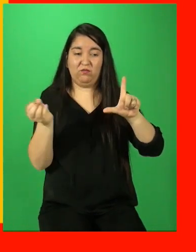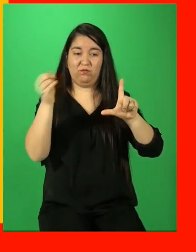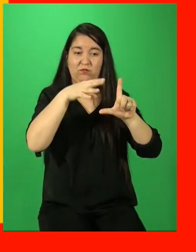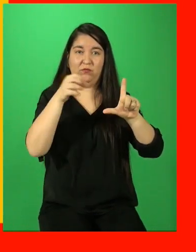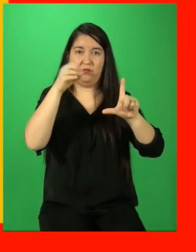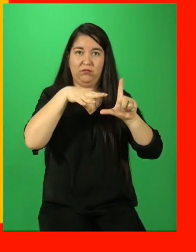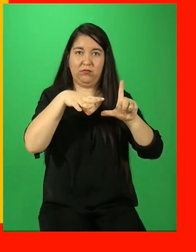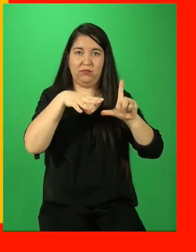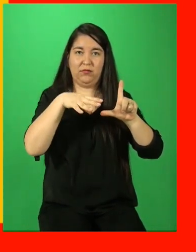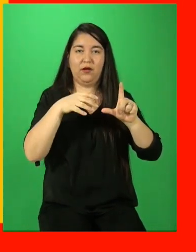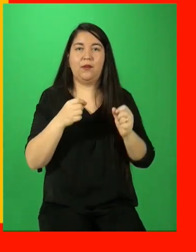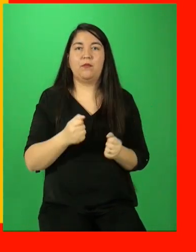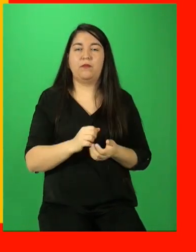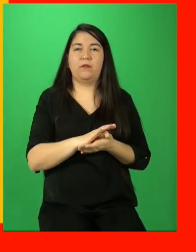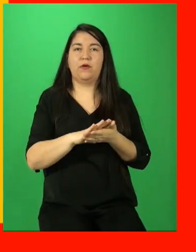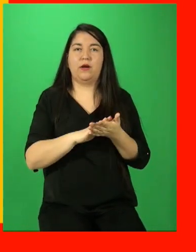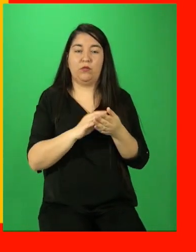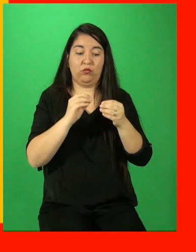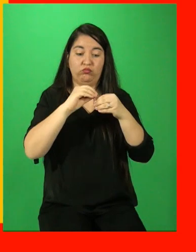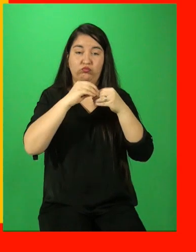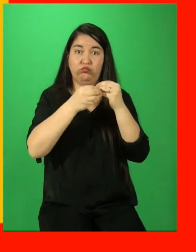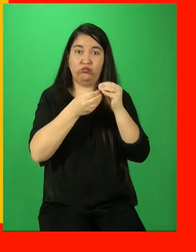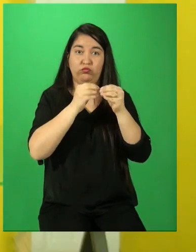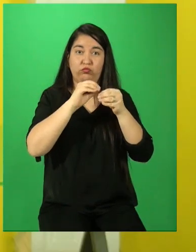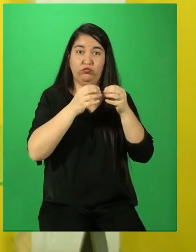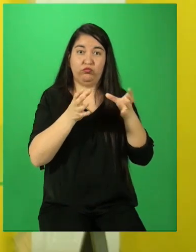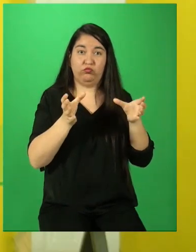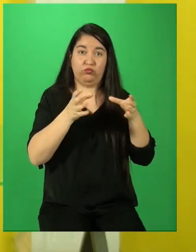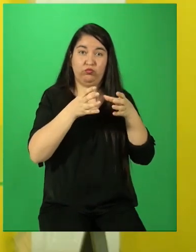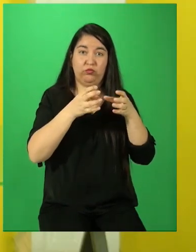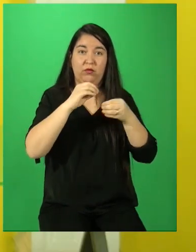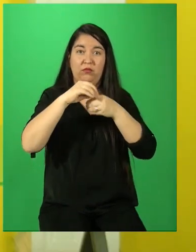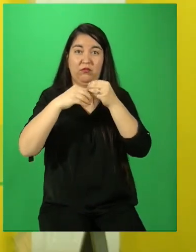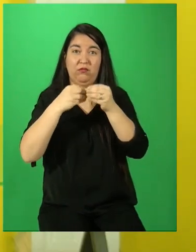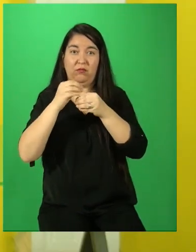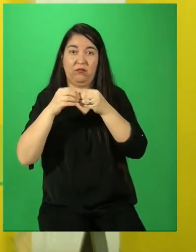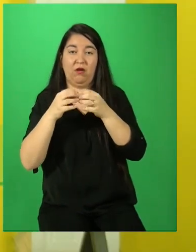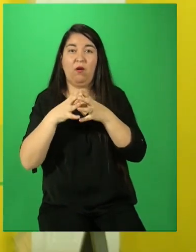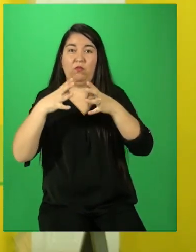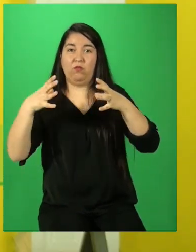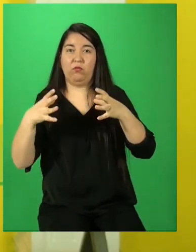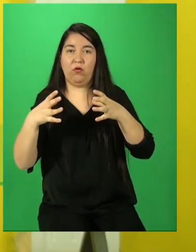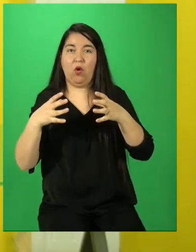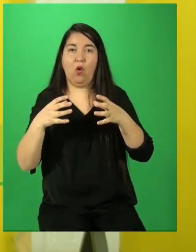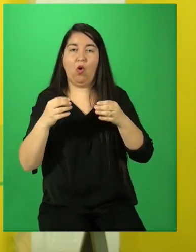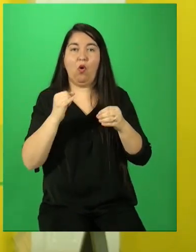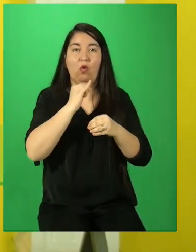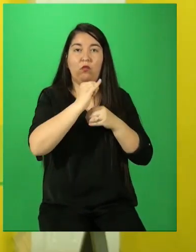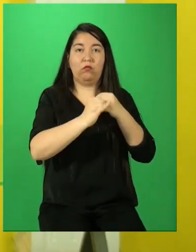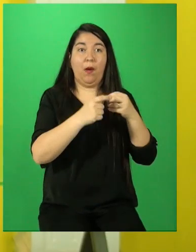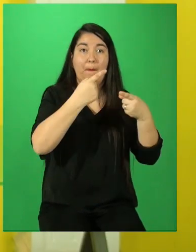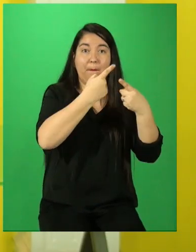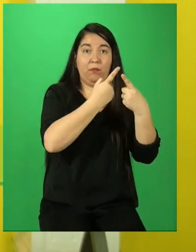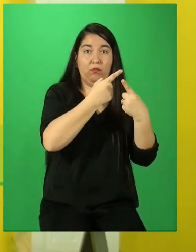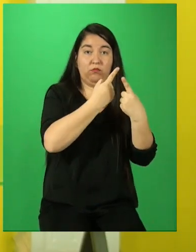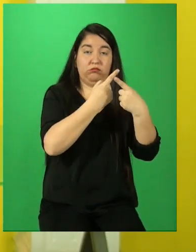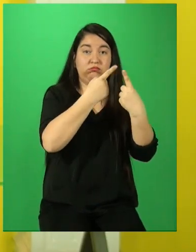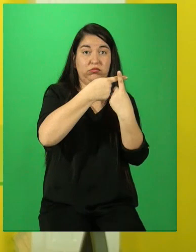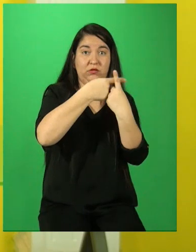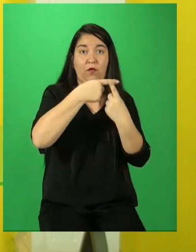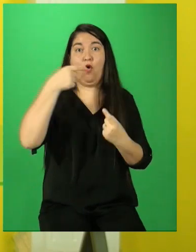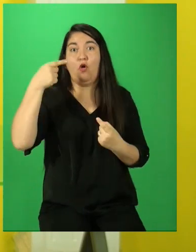mide cuántas entidades hay, que pueden ser moles, moléculas, iones de sustancia.